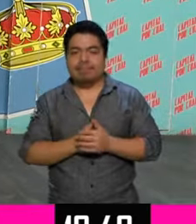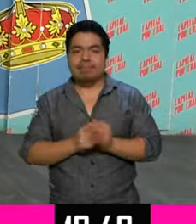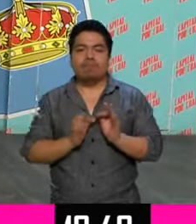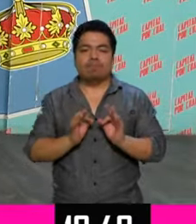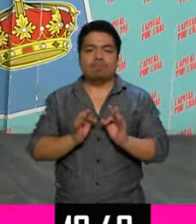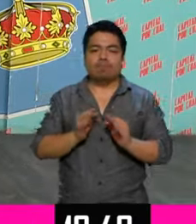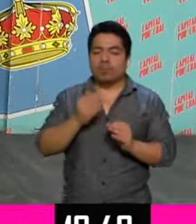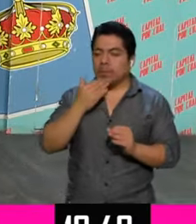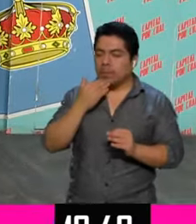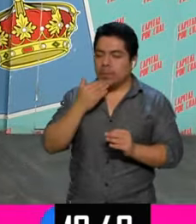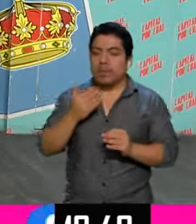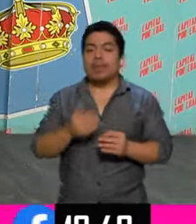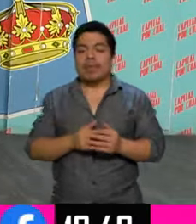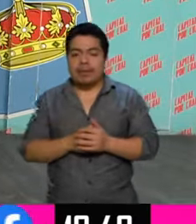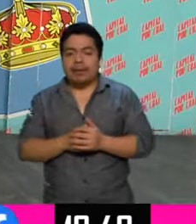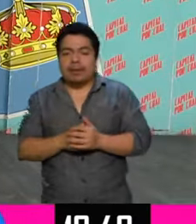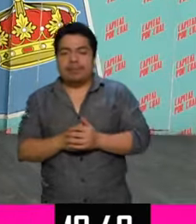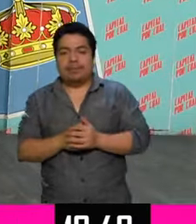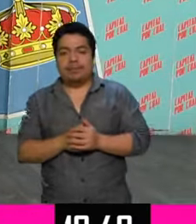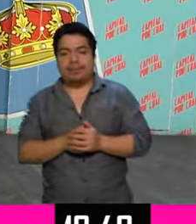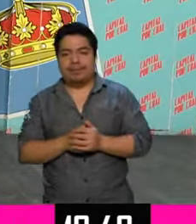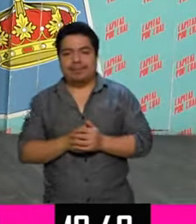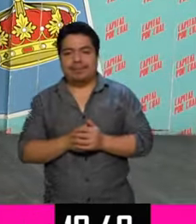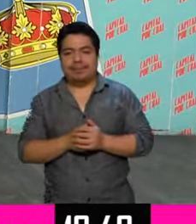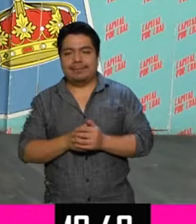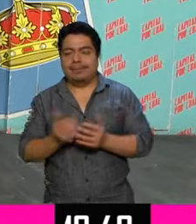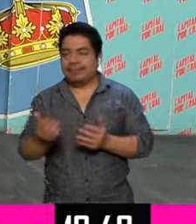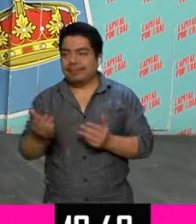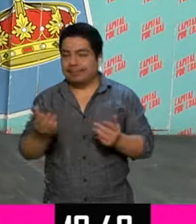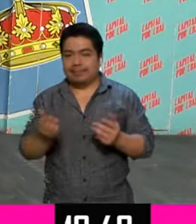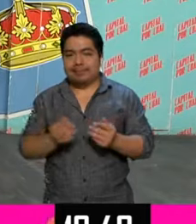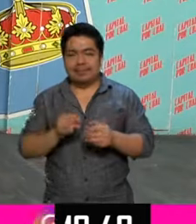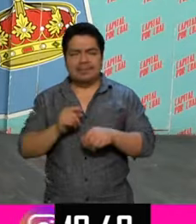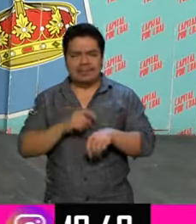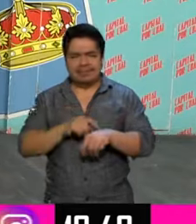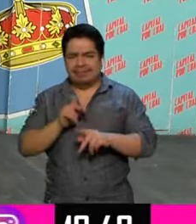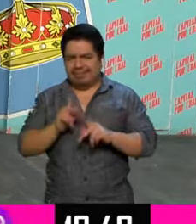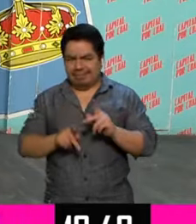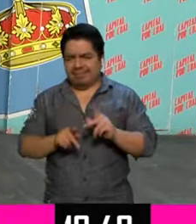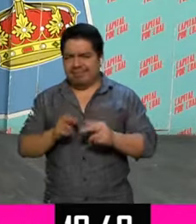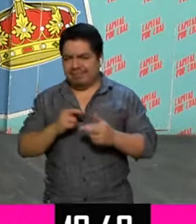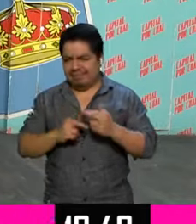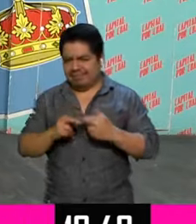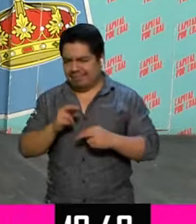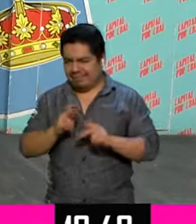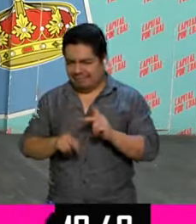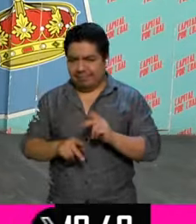pelea, usted no se enfrenta hoy, pero prepárese para romperle los hijos a todos los demás. Vámonos a pausa, regresamos. Acá, ¿no? De yo de las...